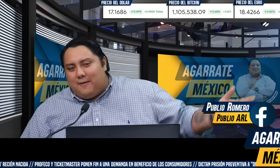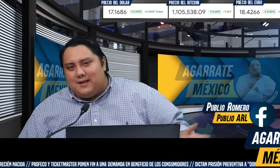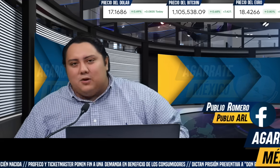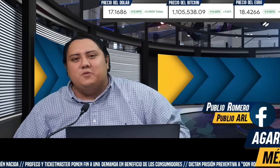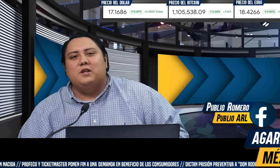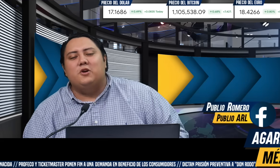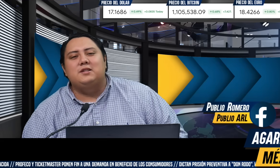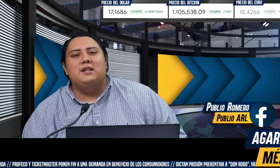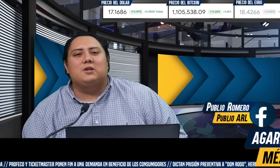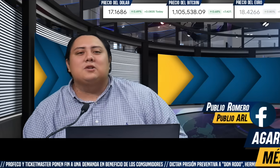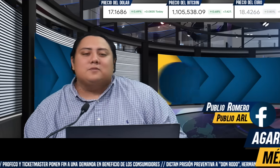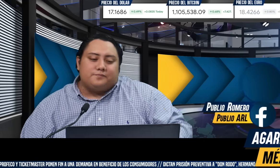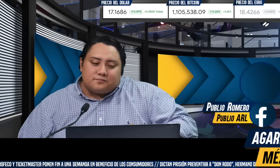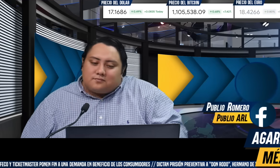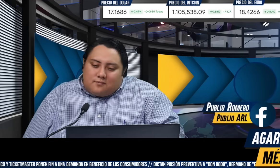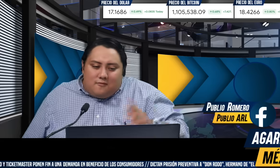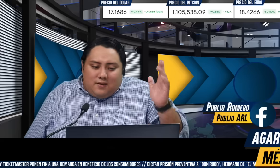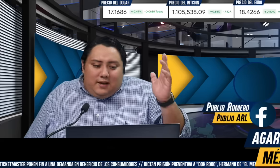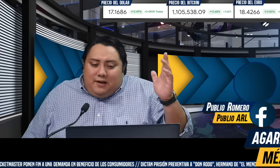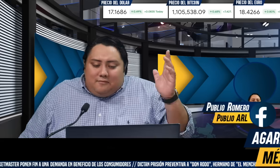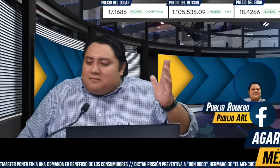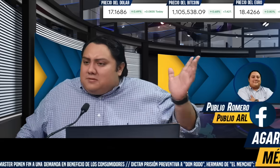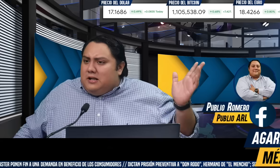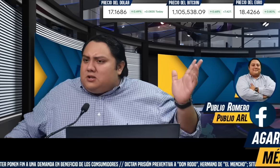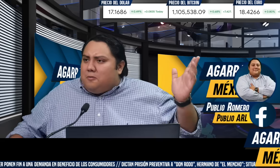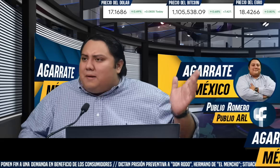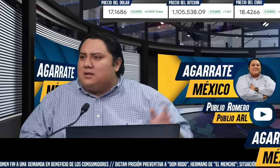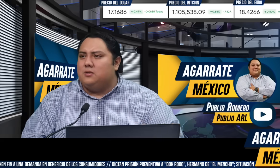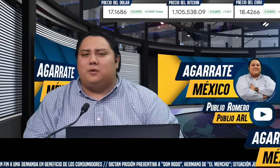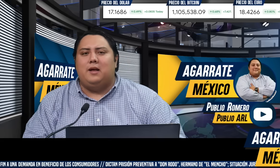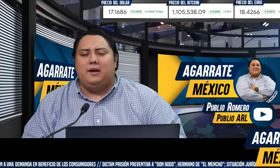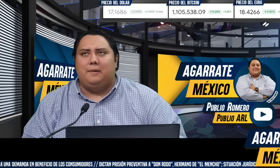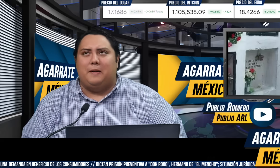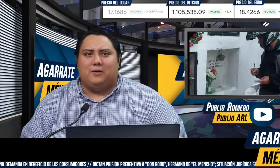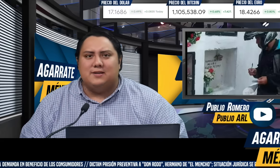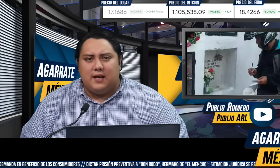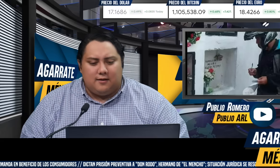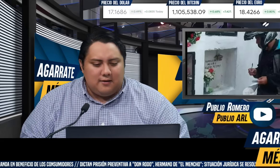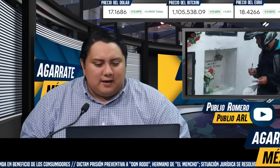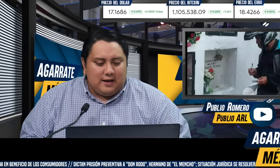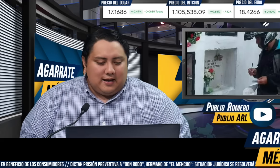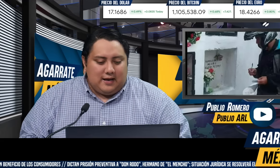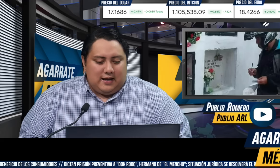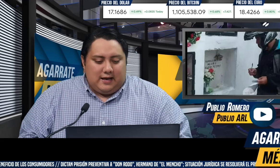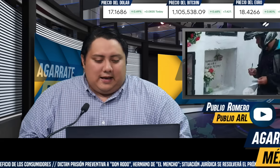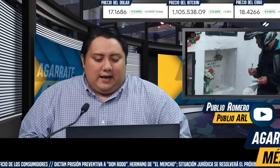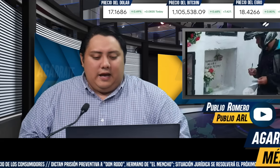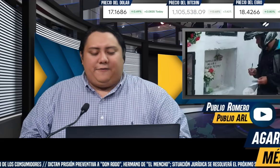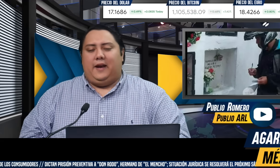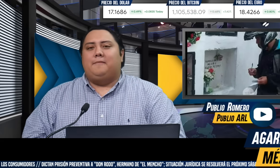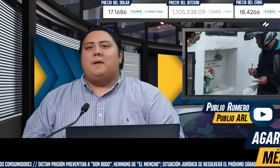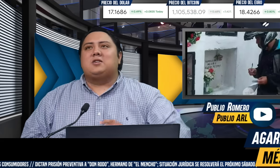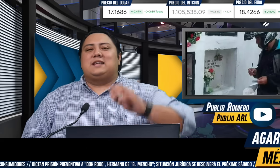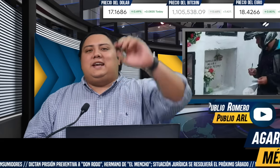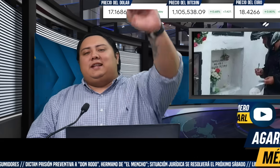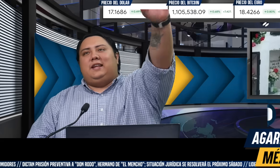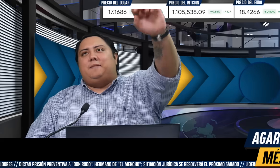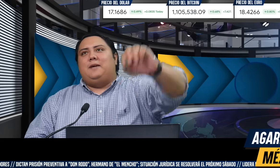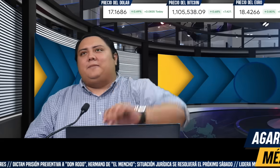que venda unos bitcoin citos y listo pagas tu deuda y para lo que siguen en fin Vámonos al siguiente